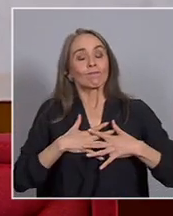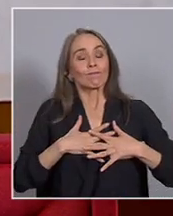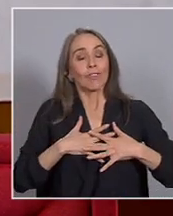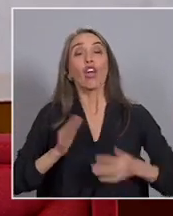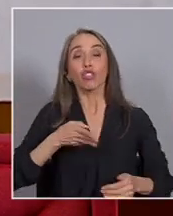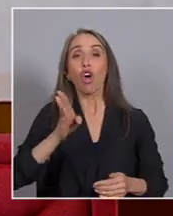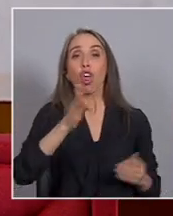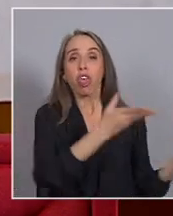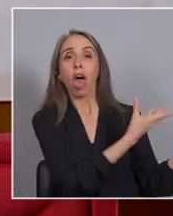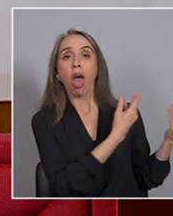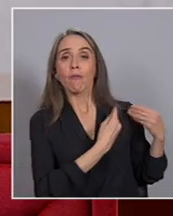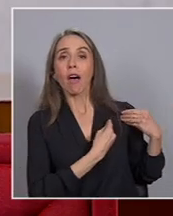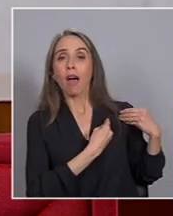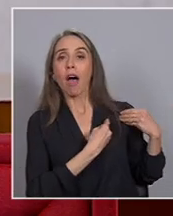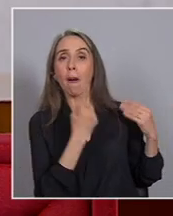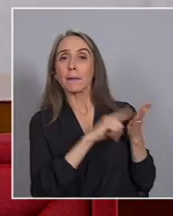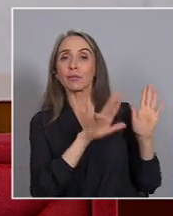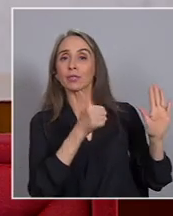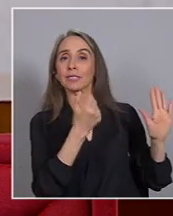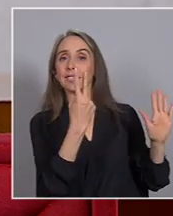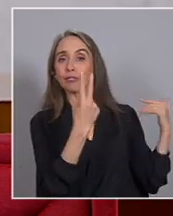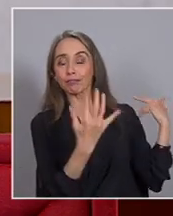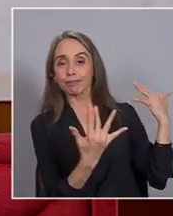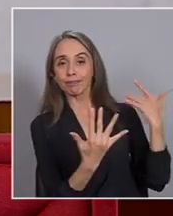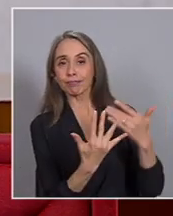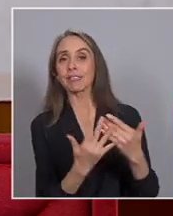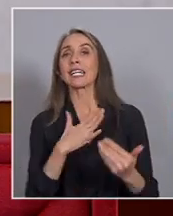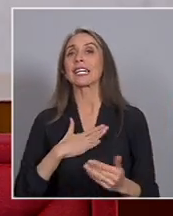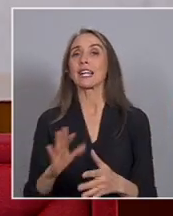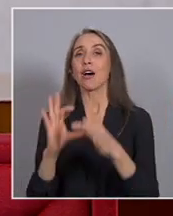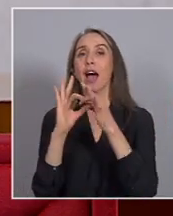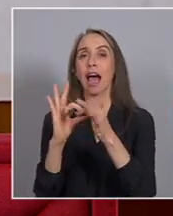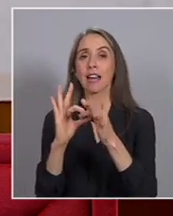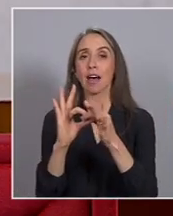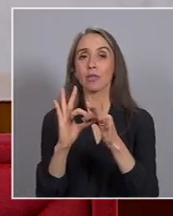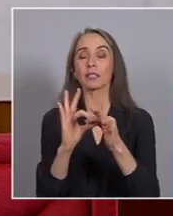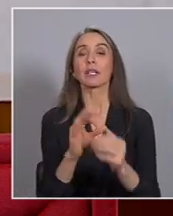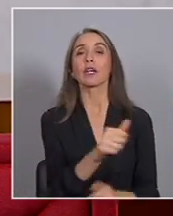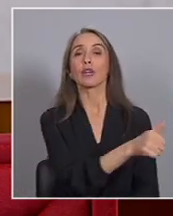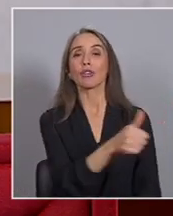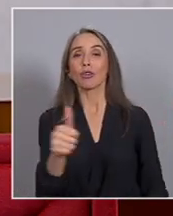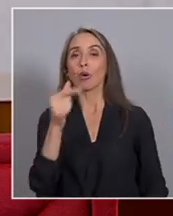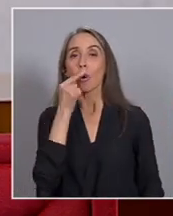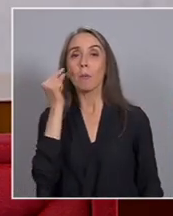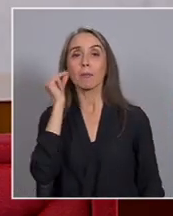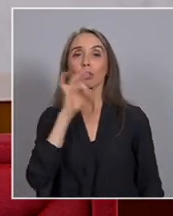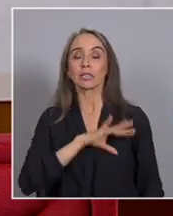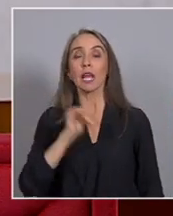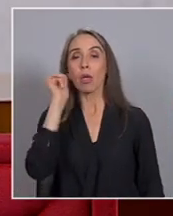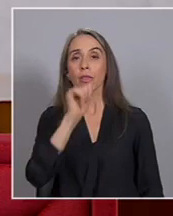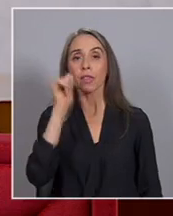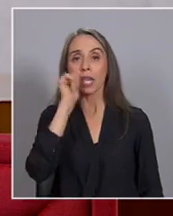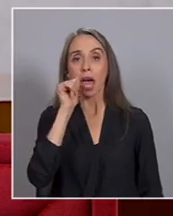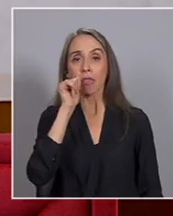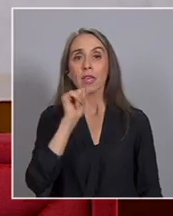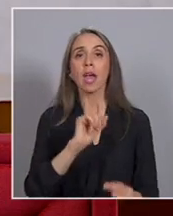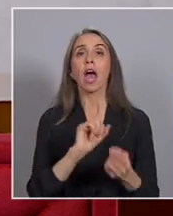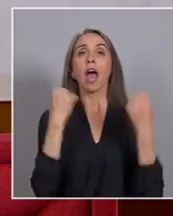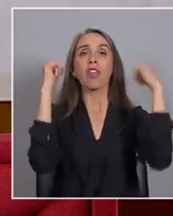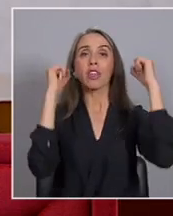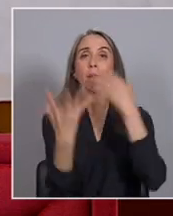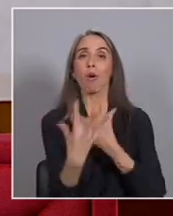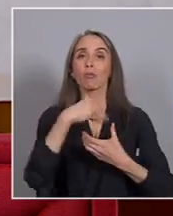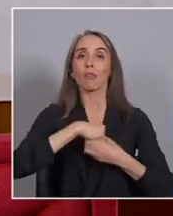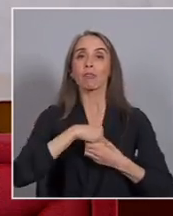sigue inspirándonos desde entonces. Quiero agradecerle a todos los chilenos y chilenas que día a día hacen del deporte una parte